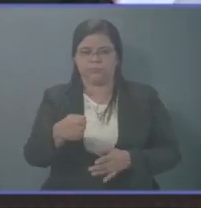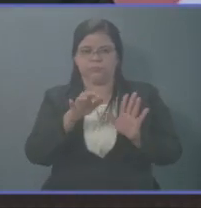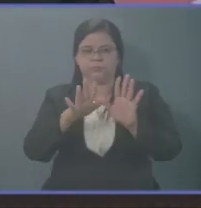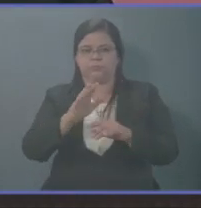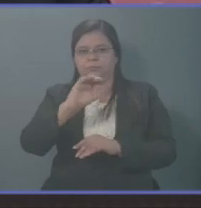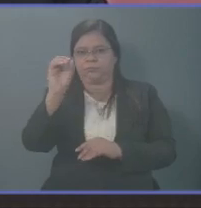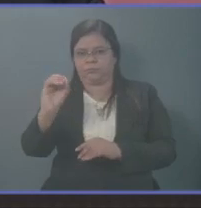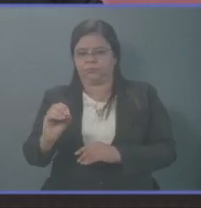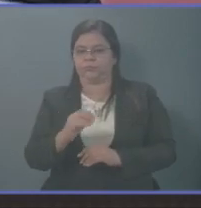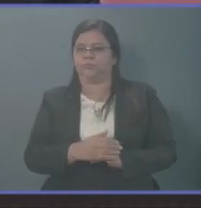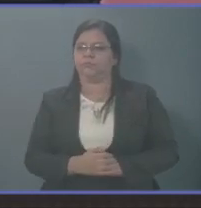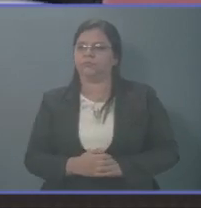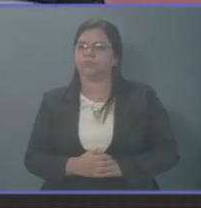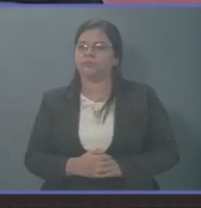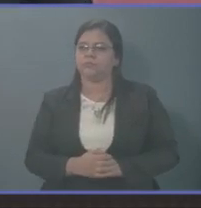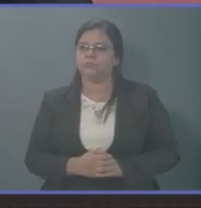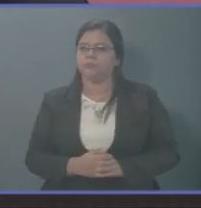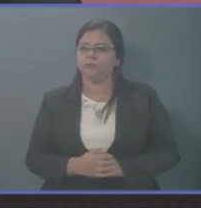impuesto liquidado.